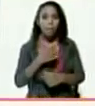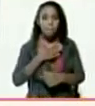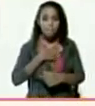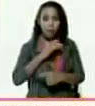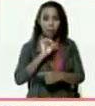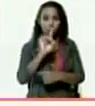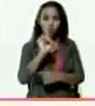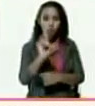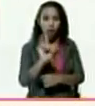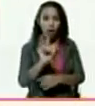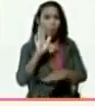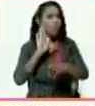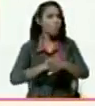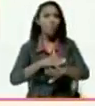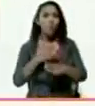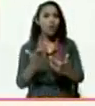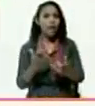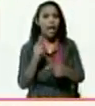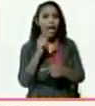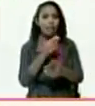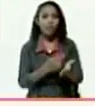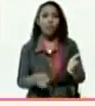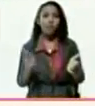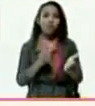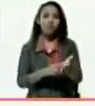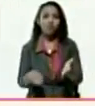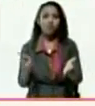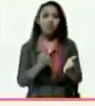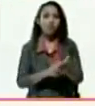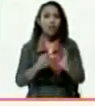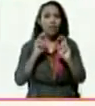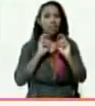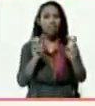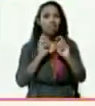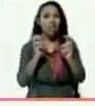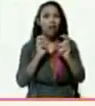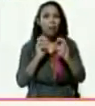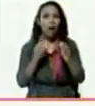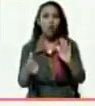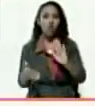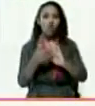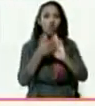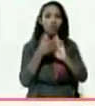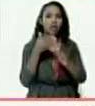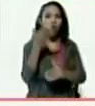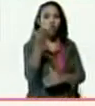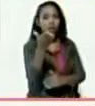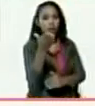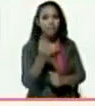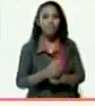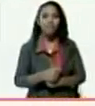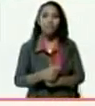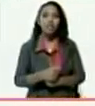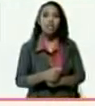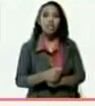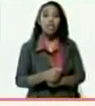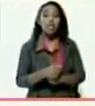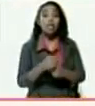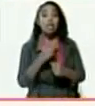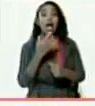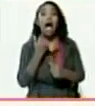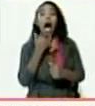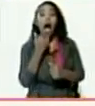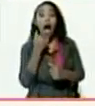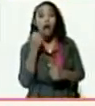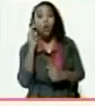es, ¿por qué esa recurrencia de titulares contra usted? Y si tiene algo que ver